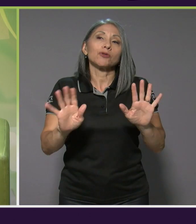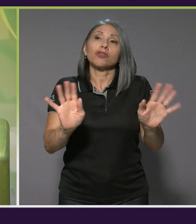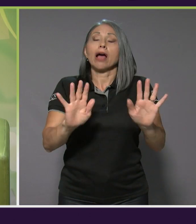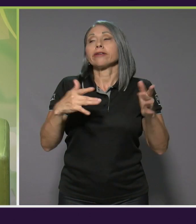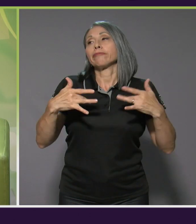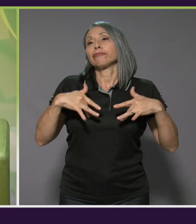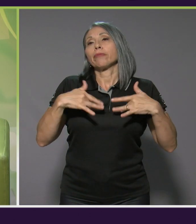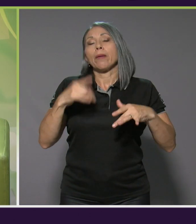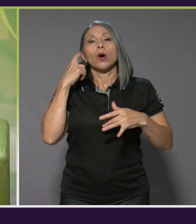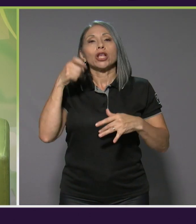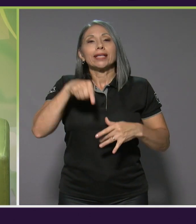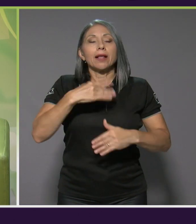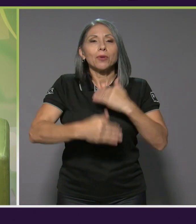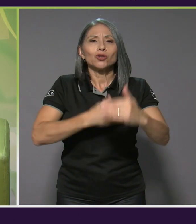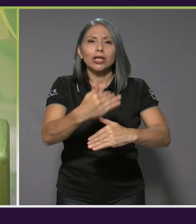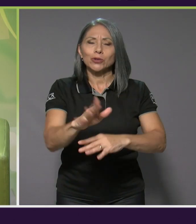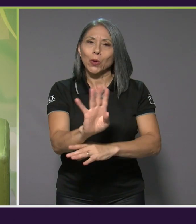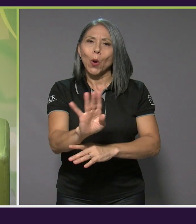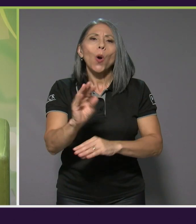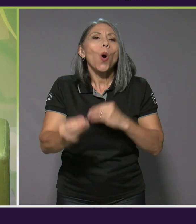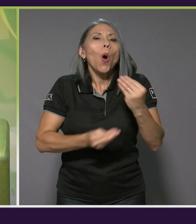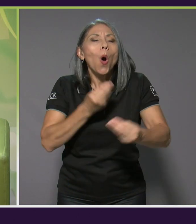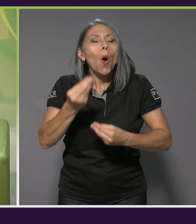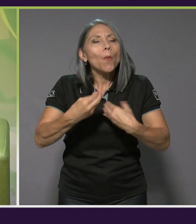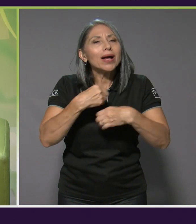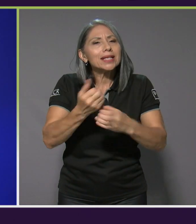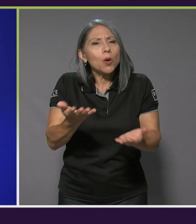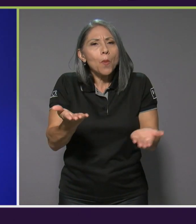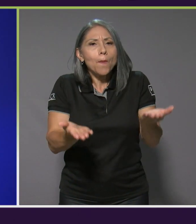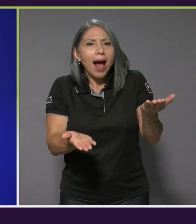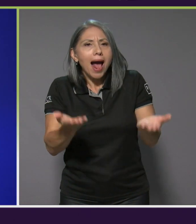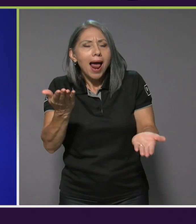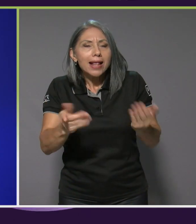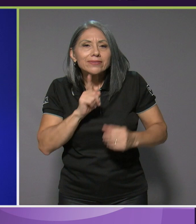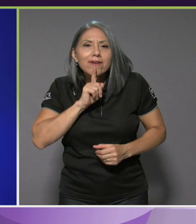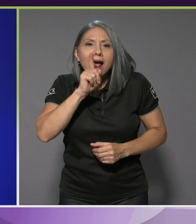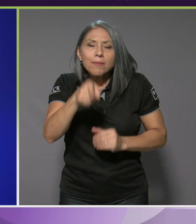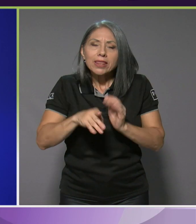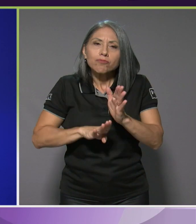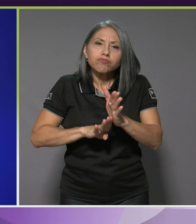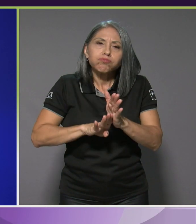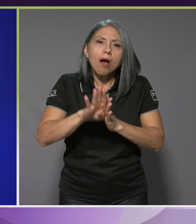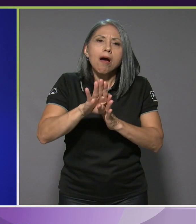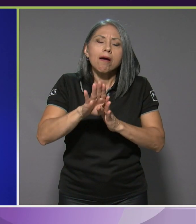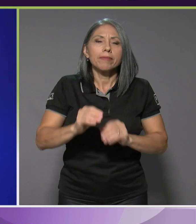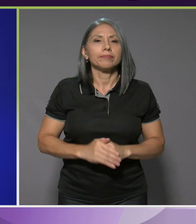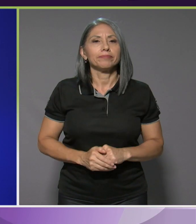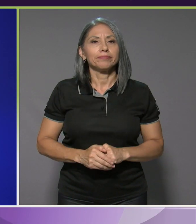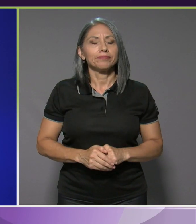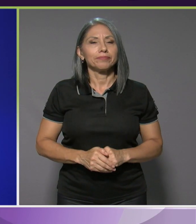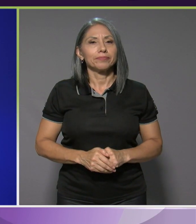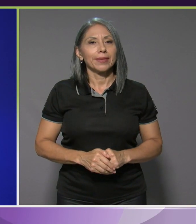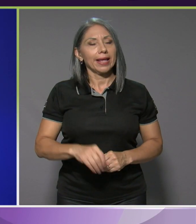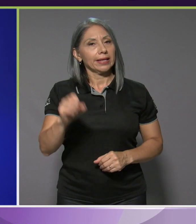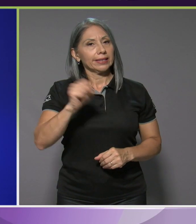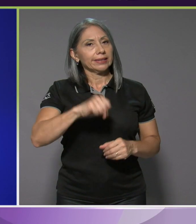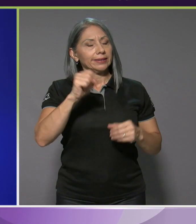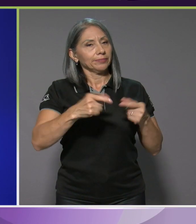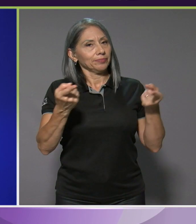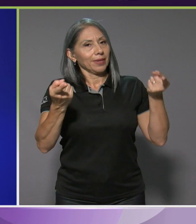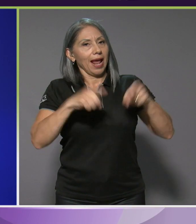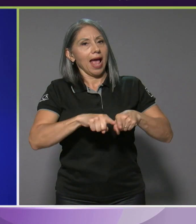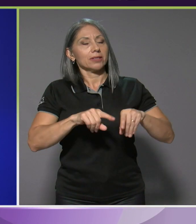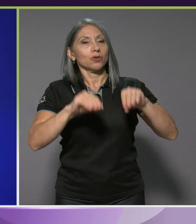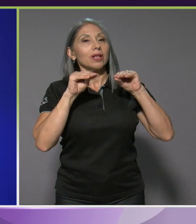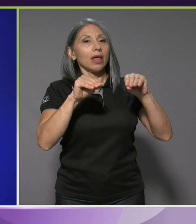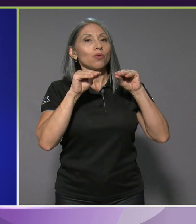Exacto. ¿Cómo hacer ese balance para que avancemos realmente? Sí, en el caso de de la